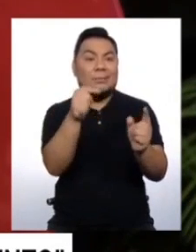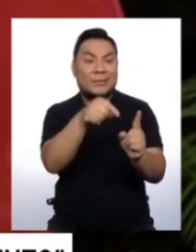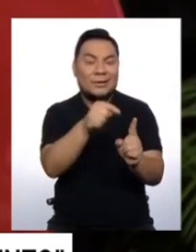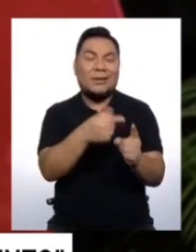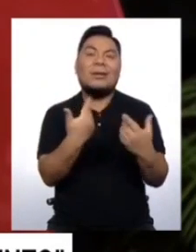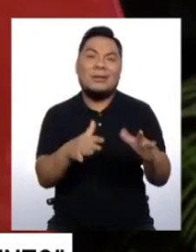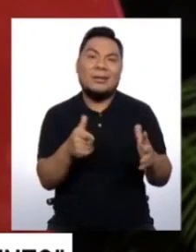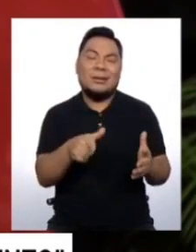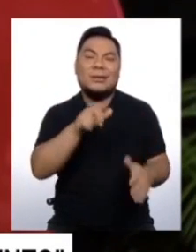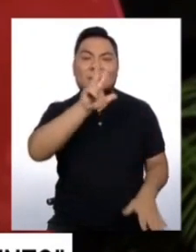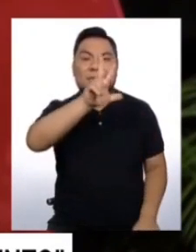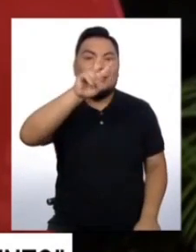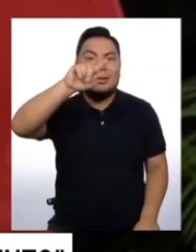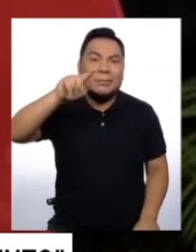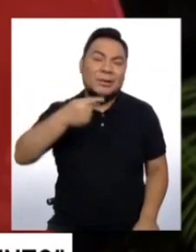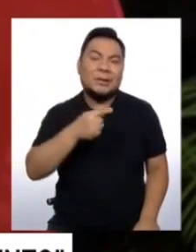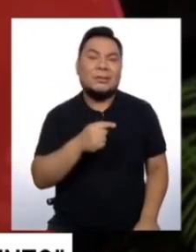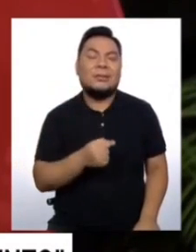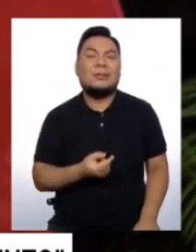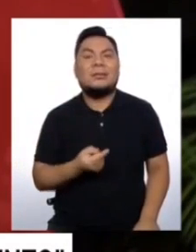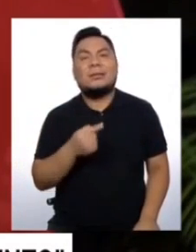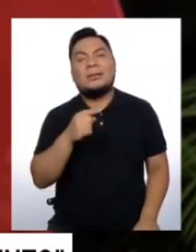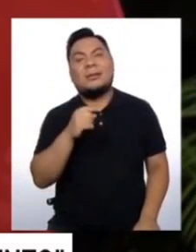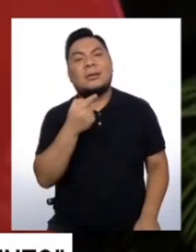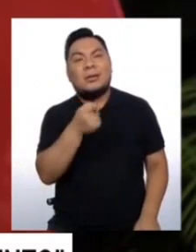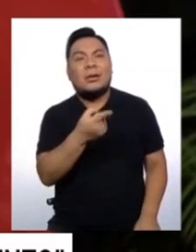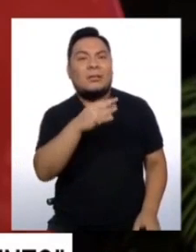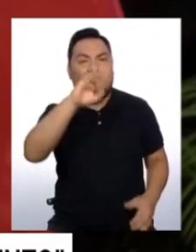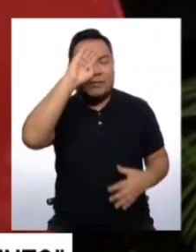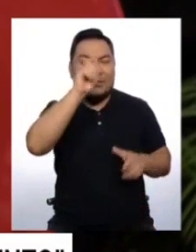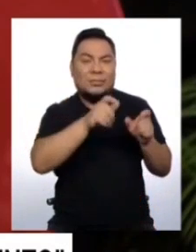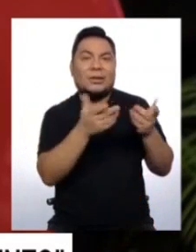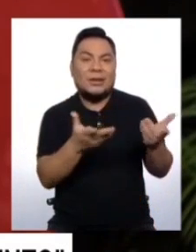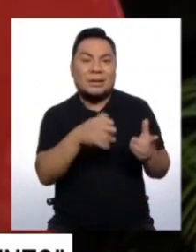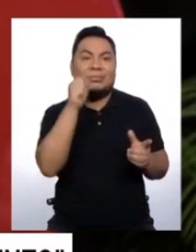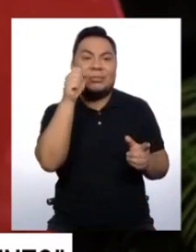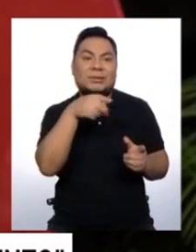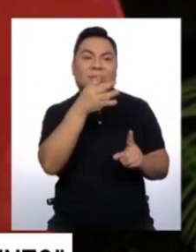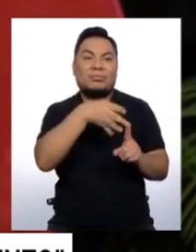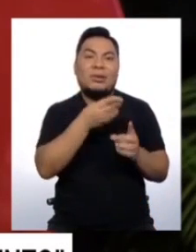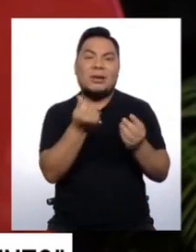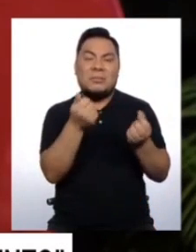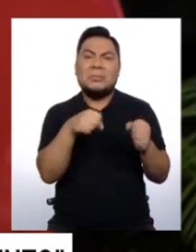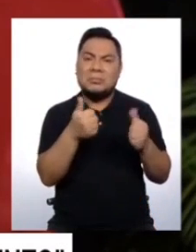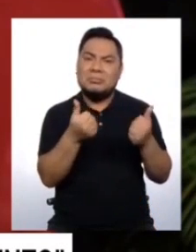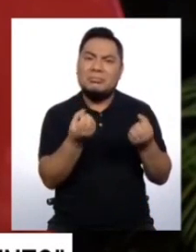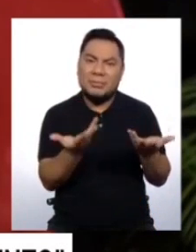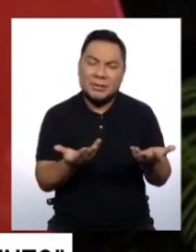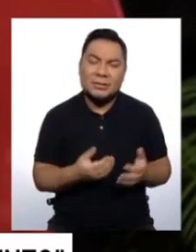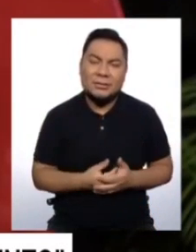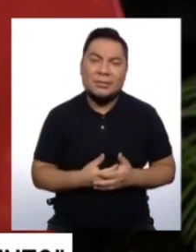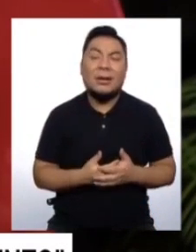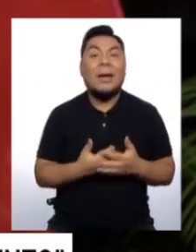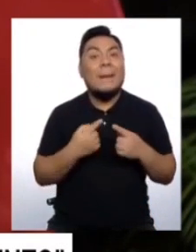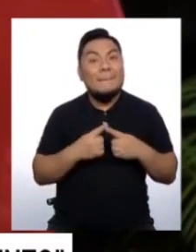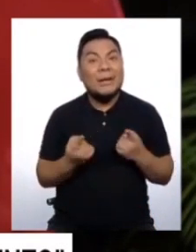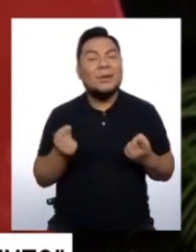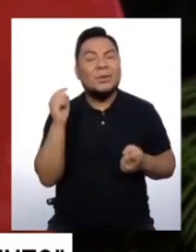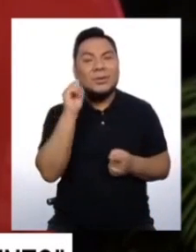tendríamos 33.000 casos positivos. Pero eso sería